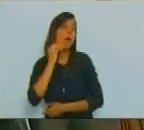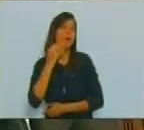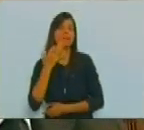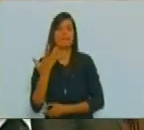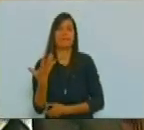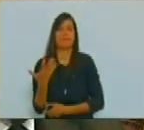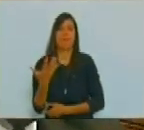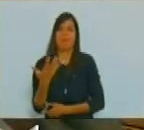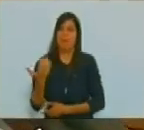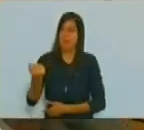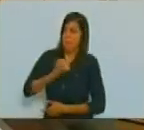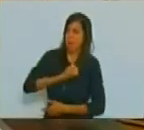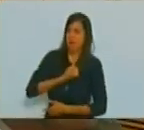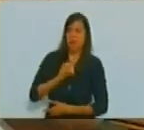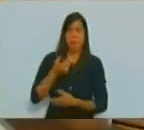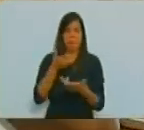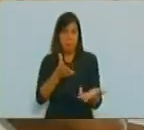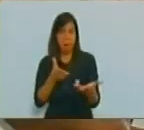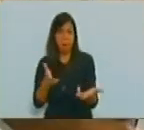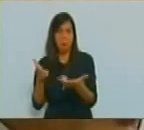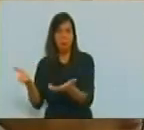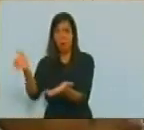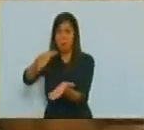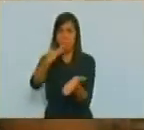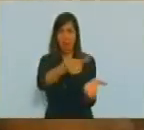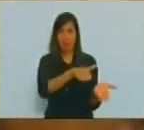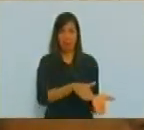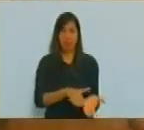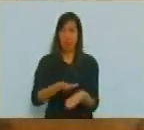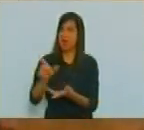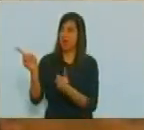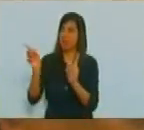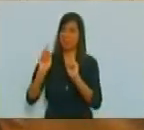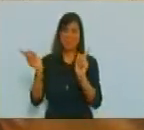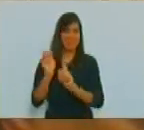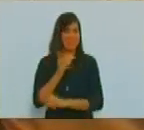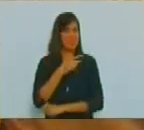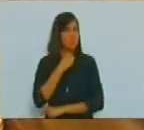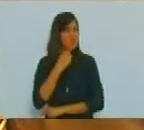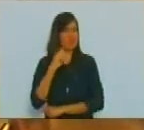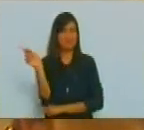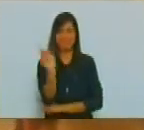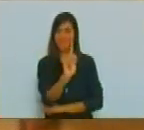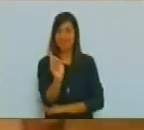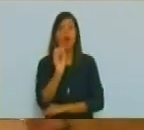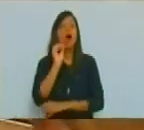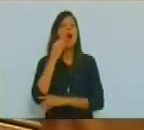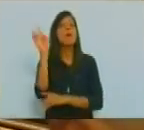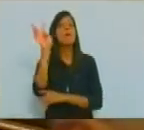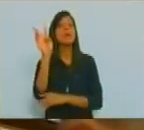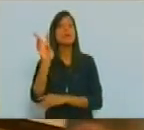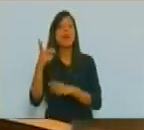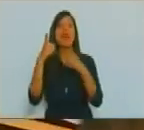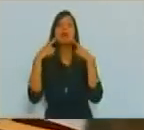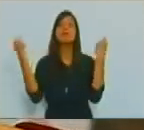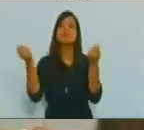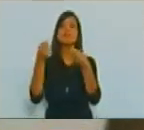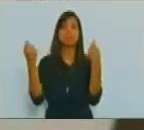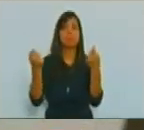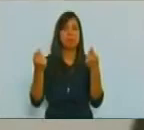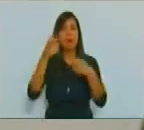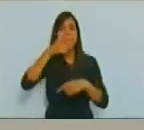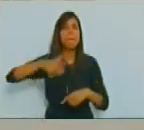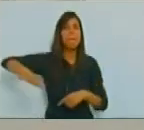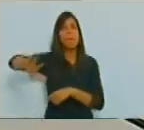la muerte el asesinato como una forma de hacer política' la juventud venezolana hoy le decimos a todo el pueblo